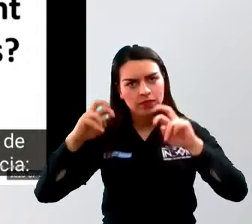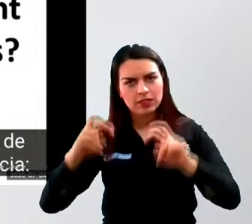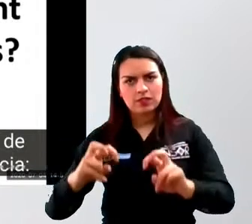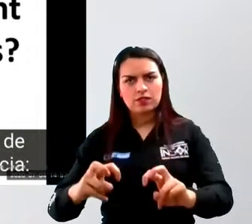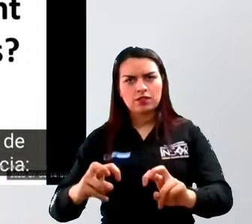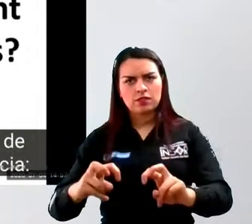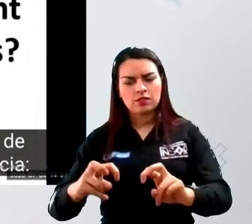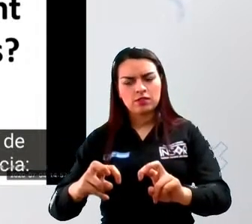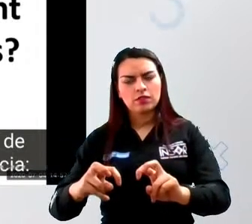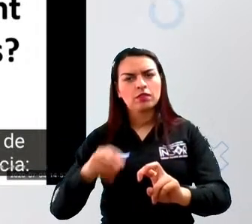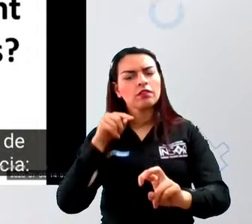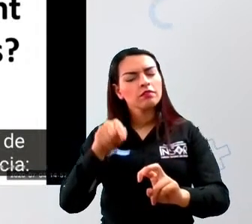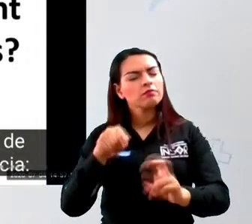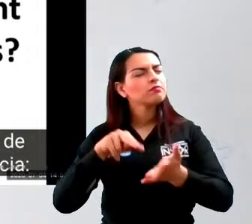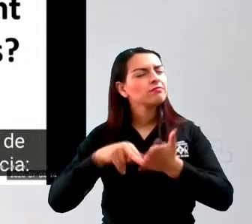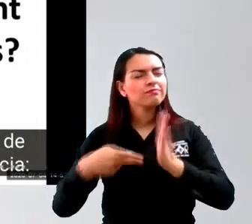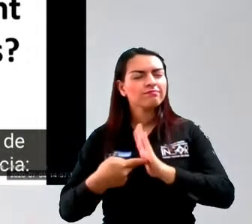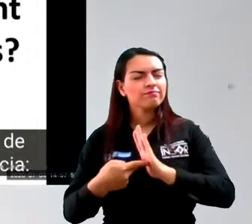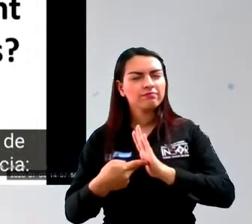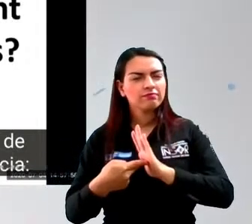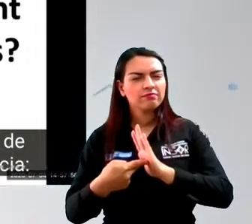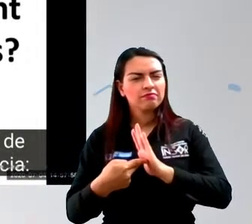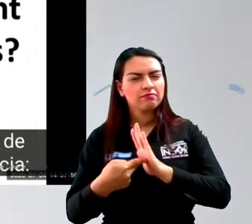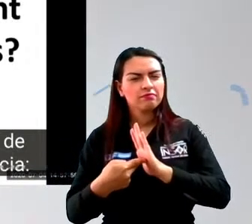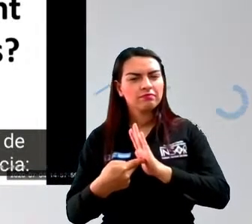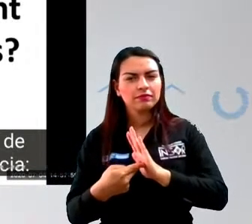Este marco conceptual